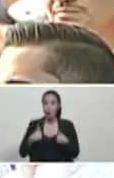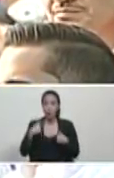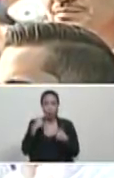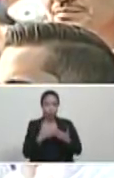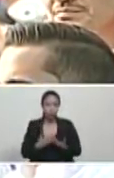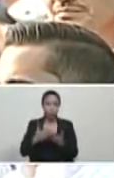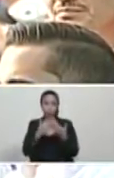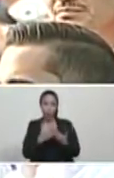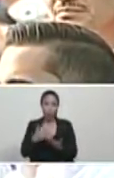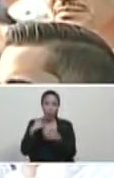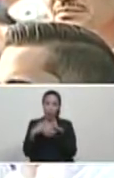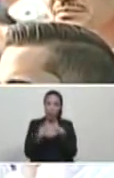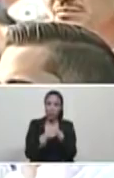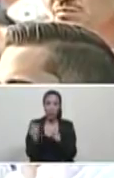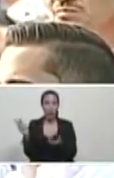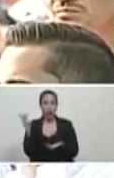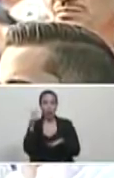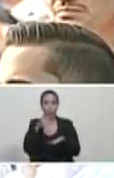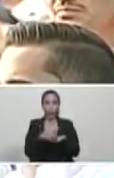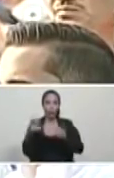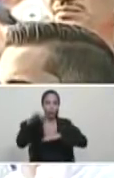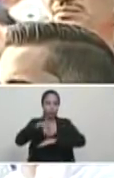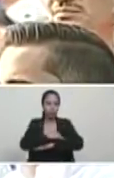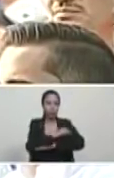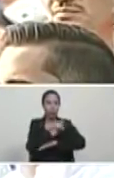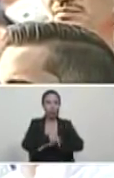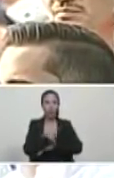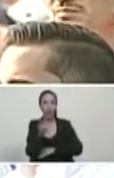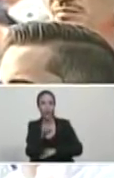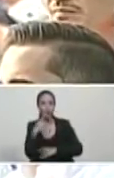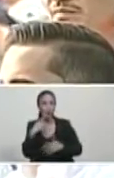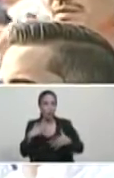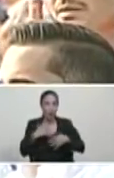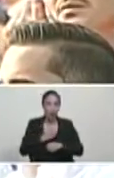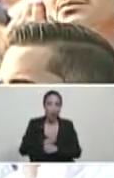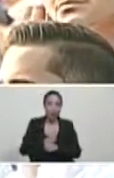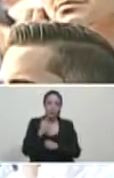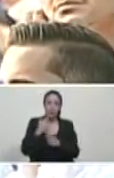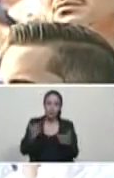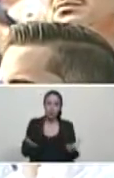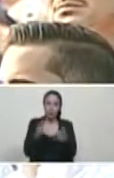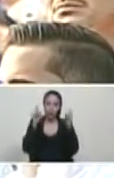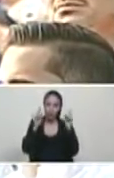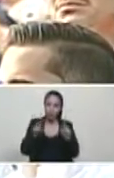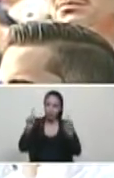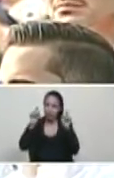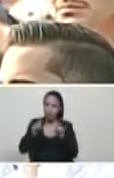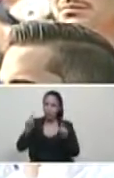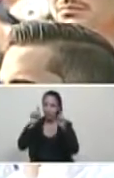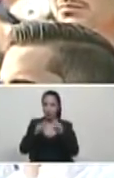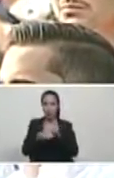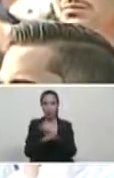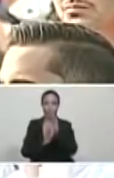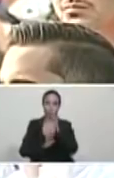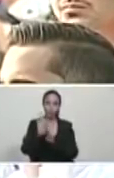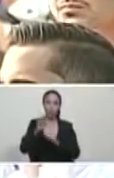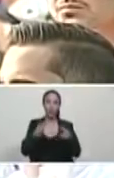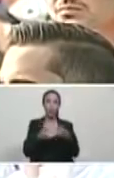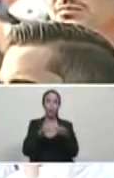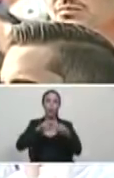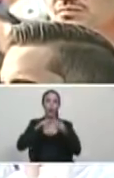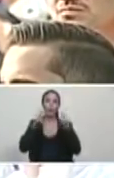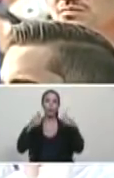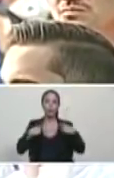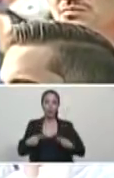compañeros, llegamos a Venezuela con una gran esperanza y a construir desde la base el Movimiento por la Paz y la Vida, y lo